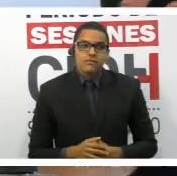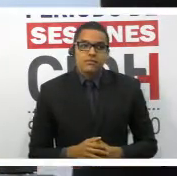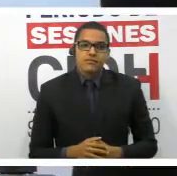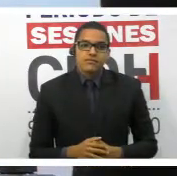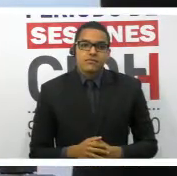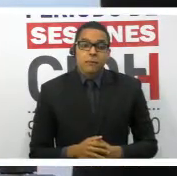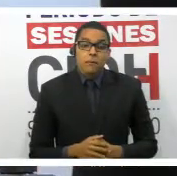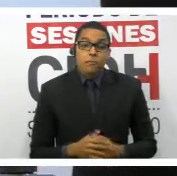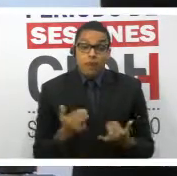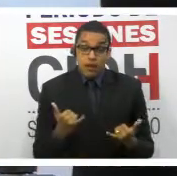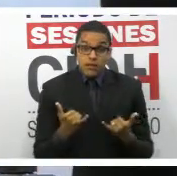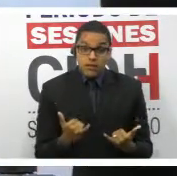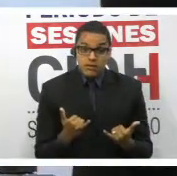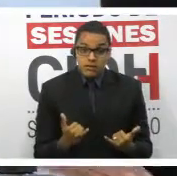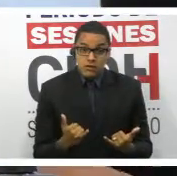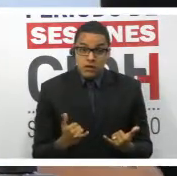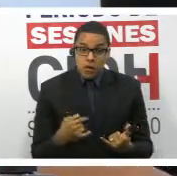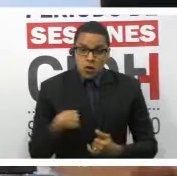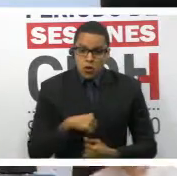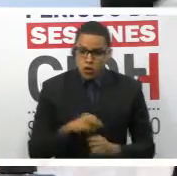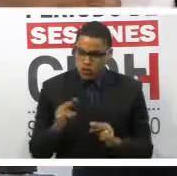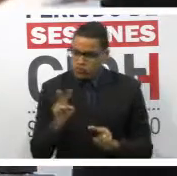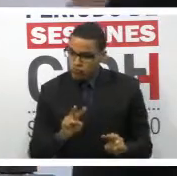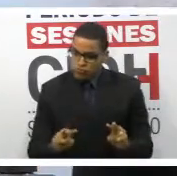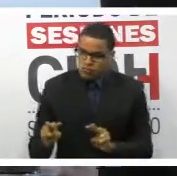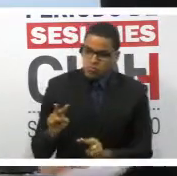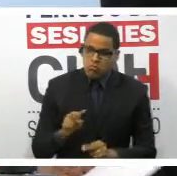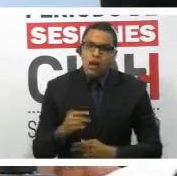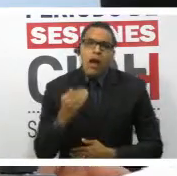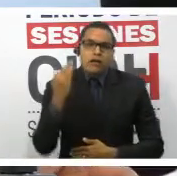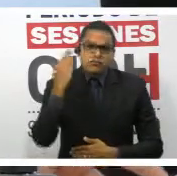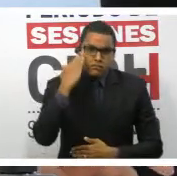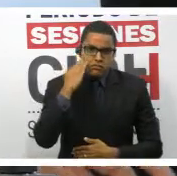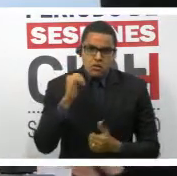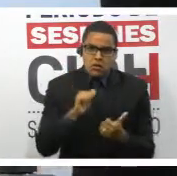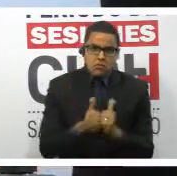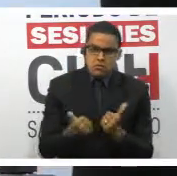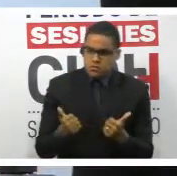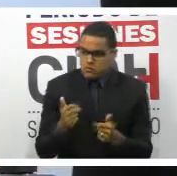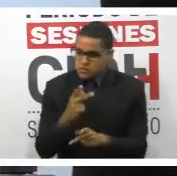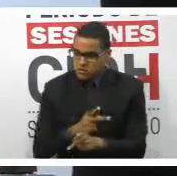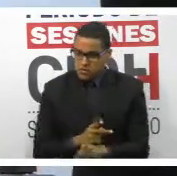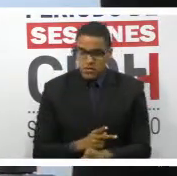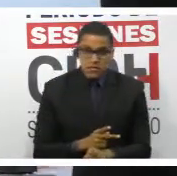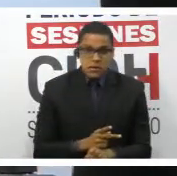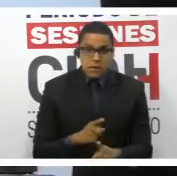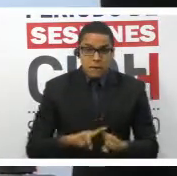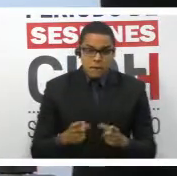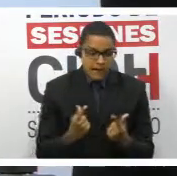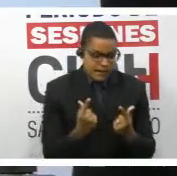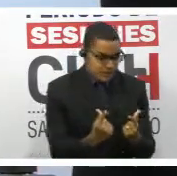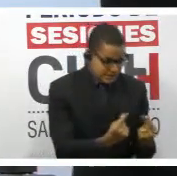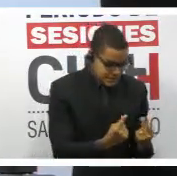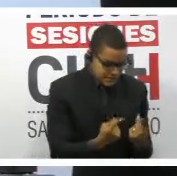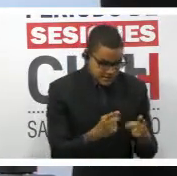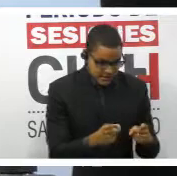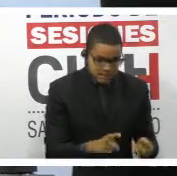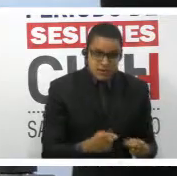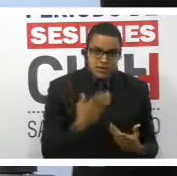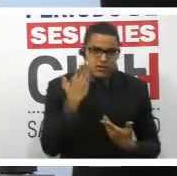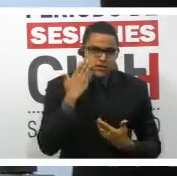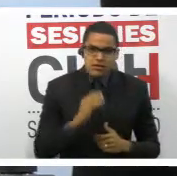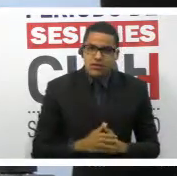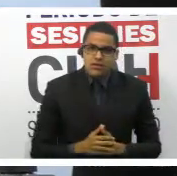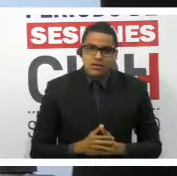efectiva a las mujeres en la encuesta que nosotros realizamos a 51 mujeres creo que el 70 por ciento dijo que no